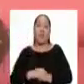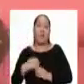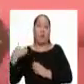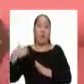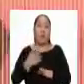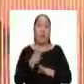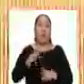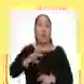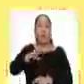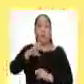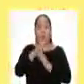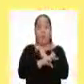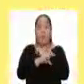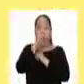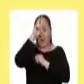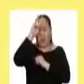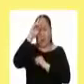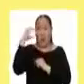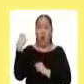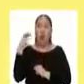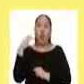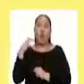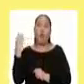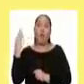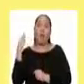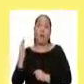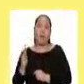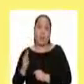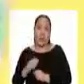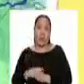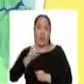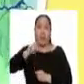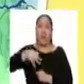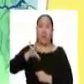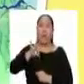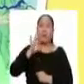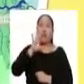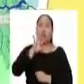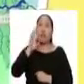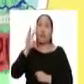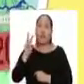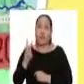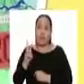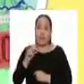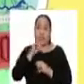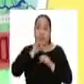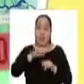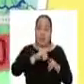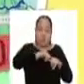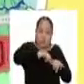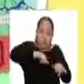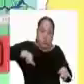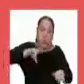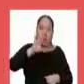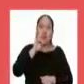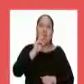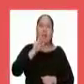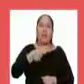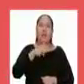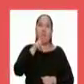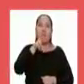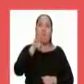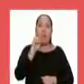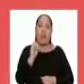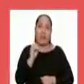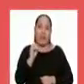Colombia y Brasil. En 1996, los científicos revelaron que el Amazonas mide 7.020 kilómetros,